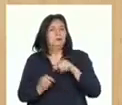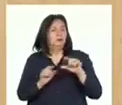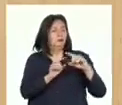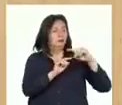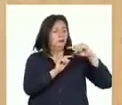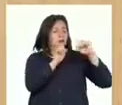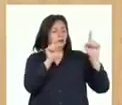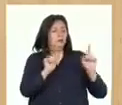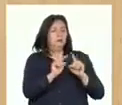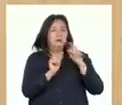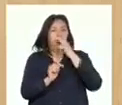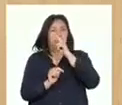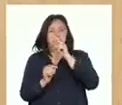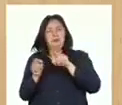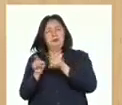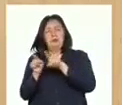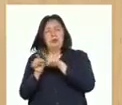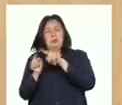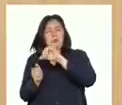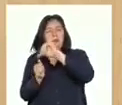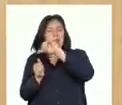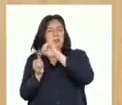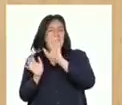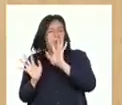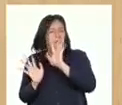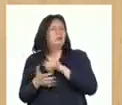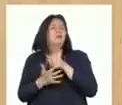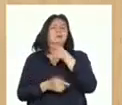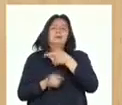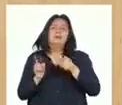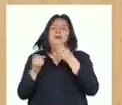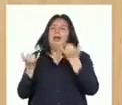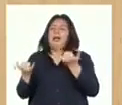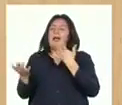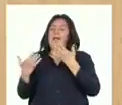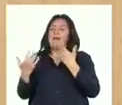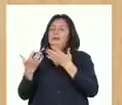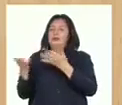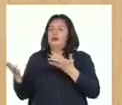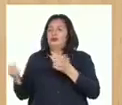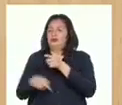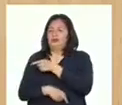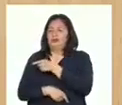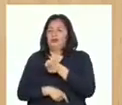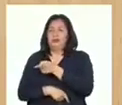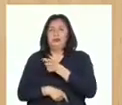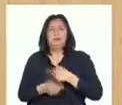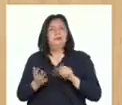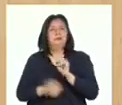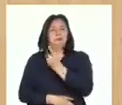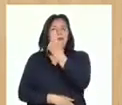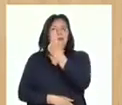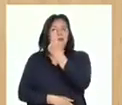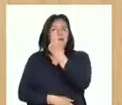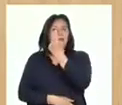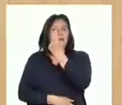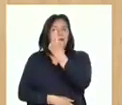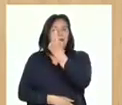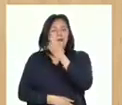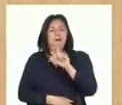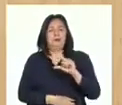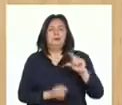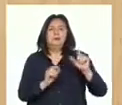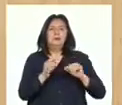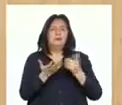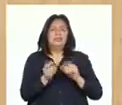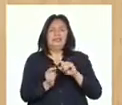altura es algo así como la talla, pero en este caso hablamos de objetos. Probemos primero con esta tachuela,